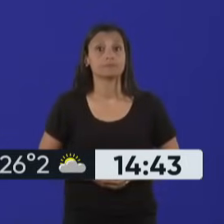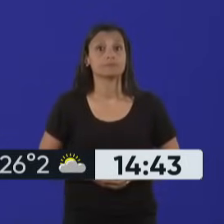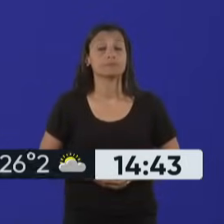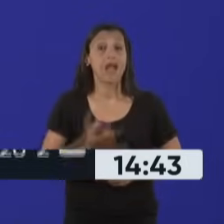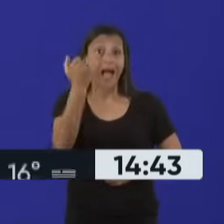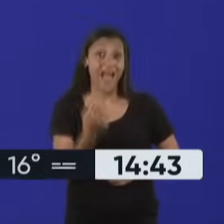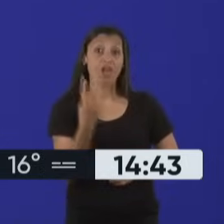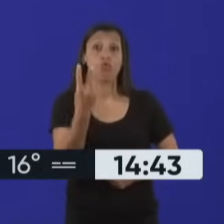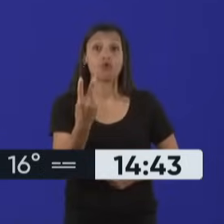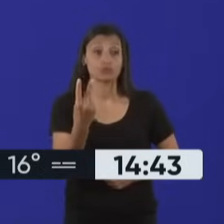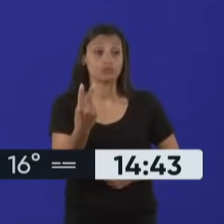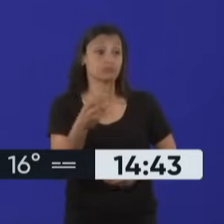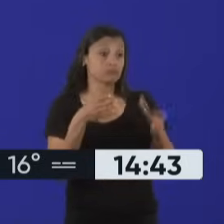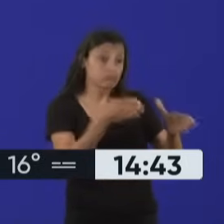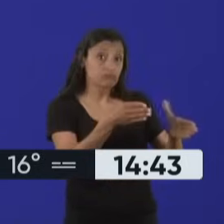la prosperidad.